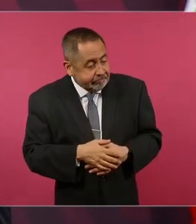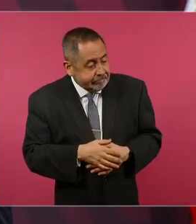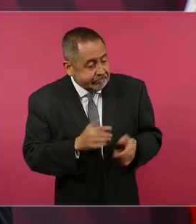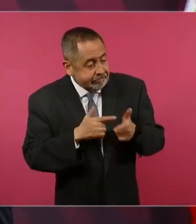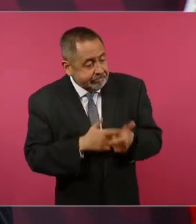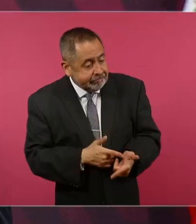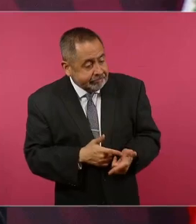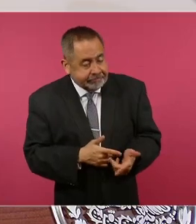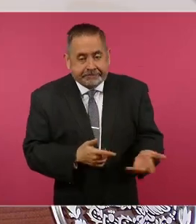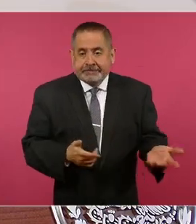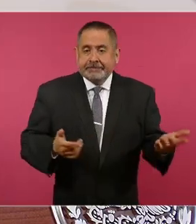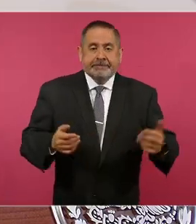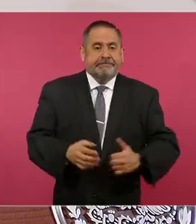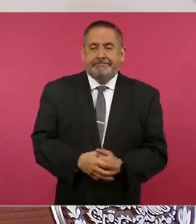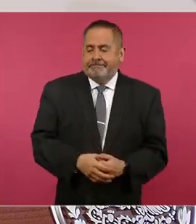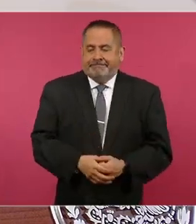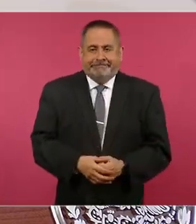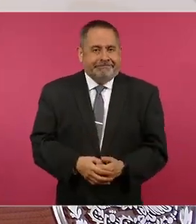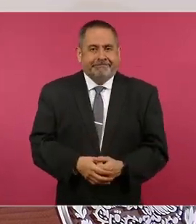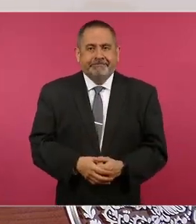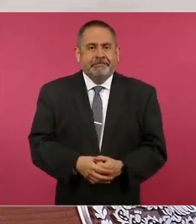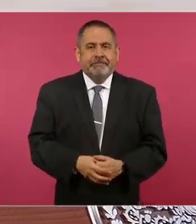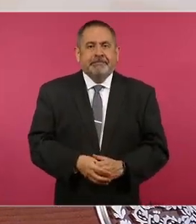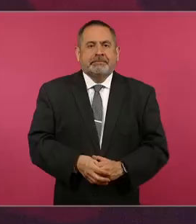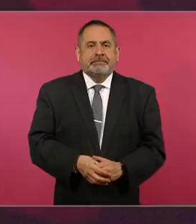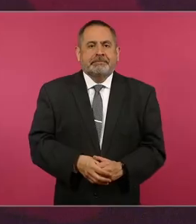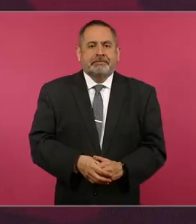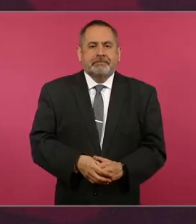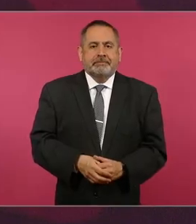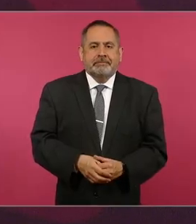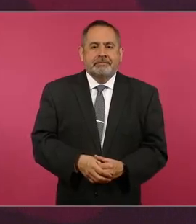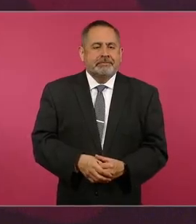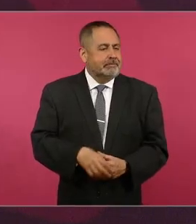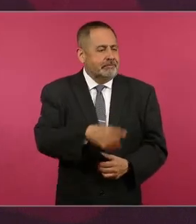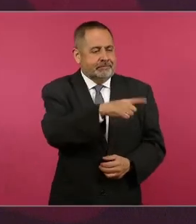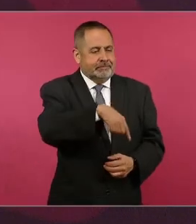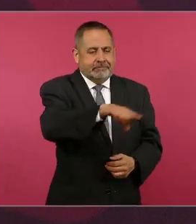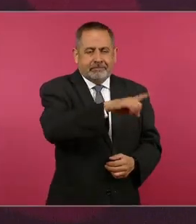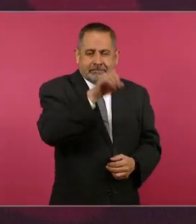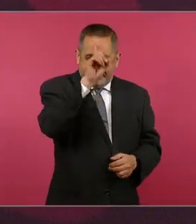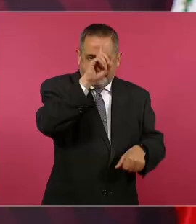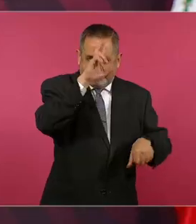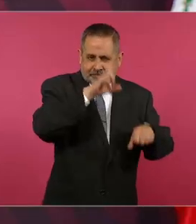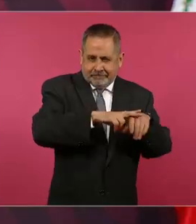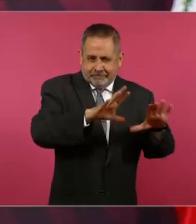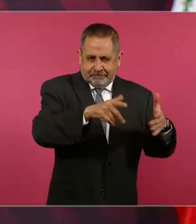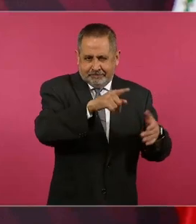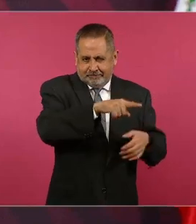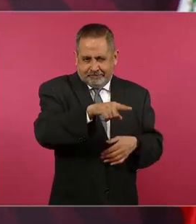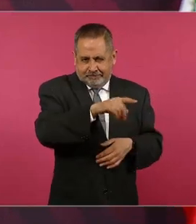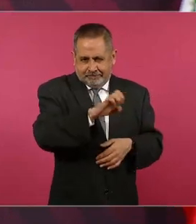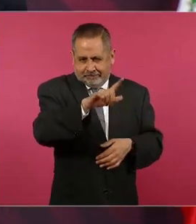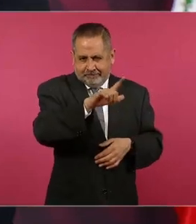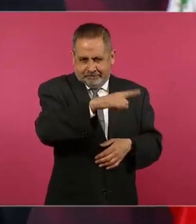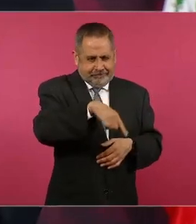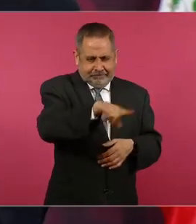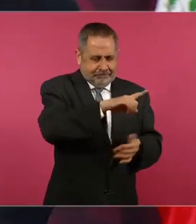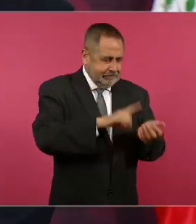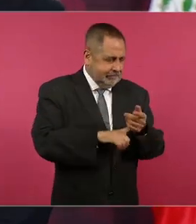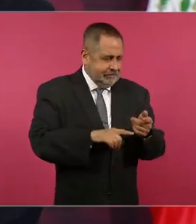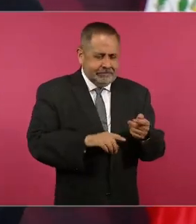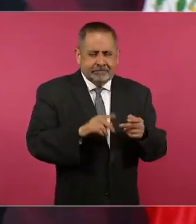si parece como que esos asesores estuviesen esos